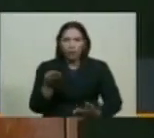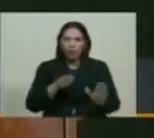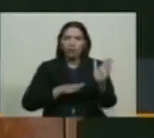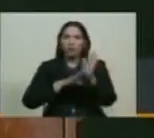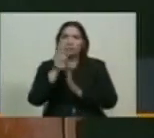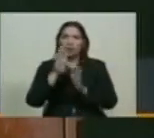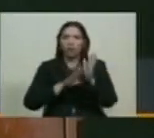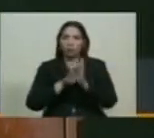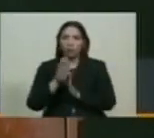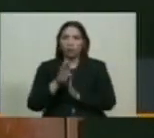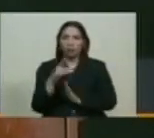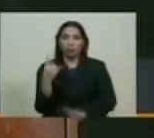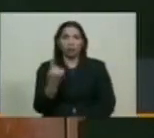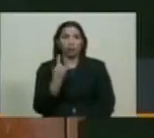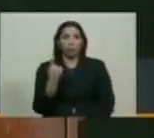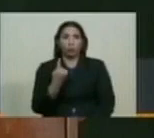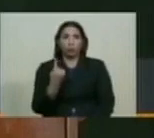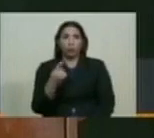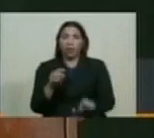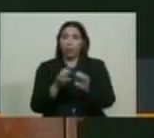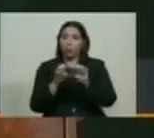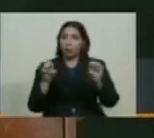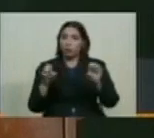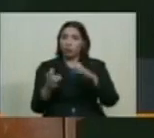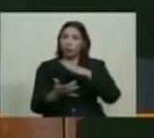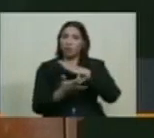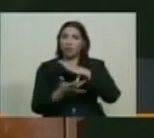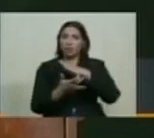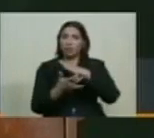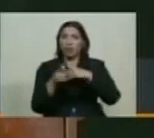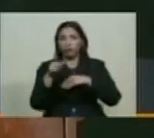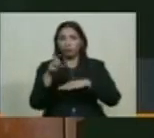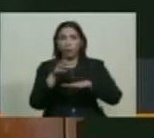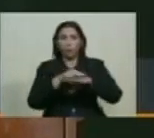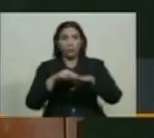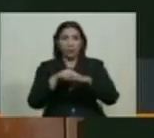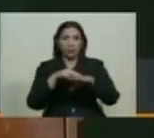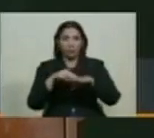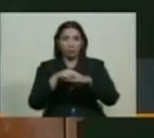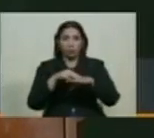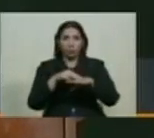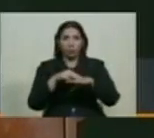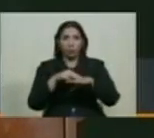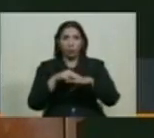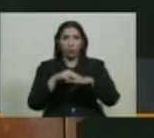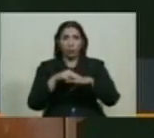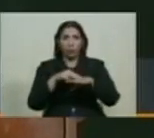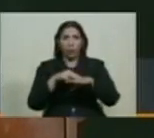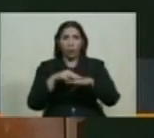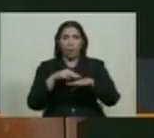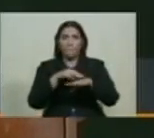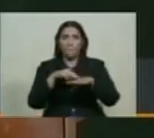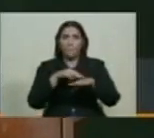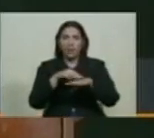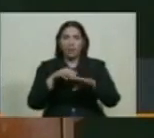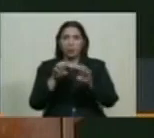es hasta la educación técnica media. Aquí está el ministro de Educación Universitaria, y mediante el sistema de